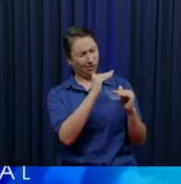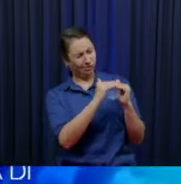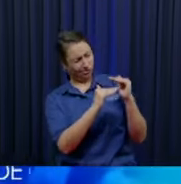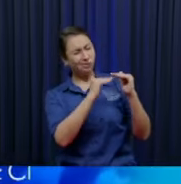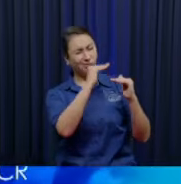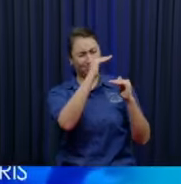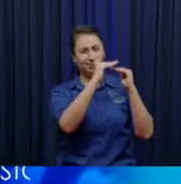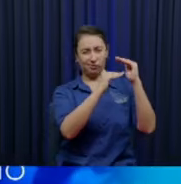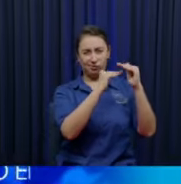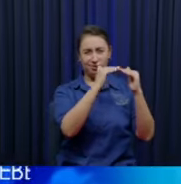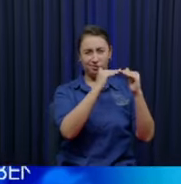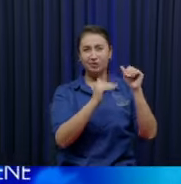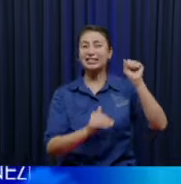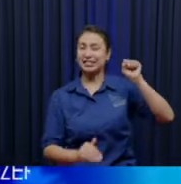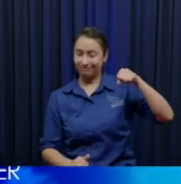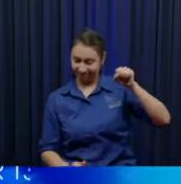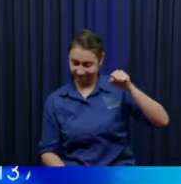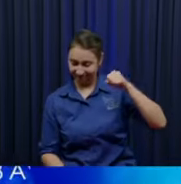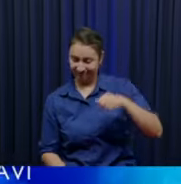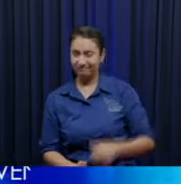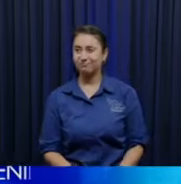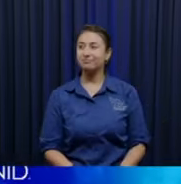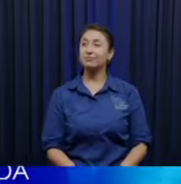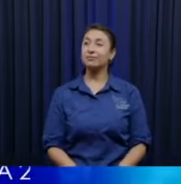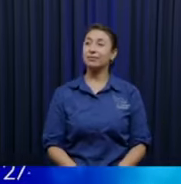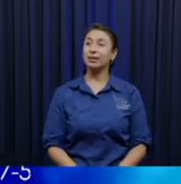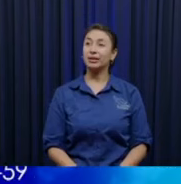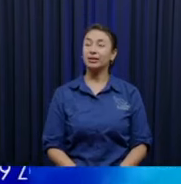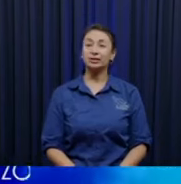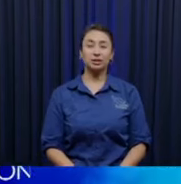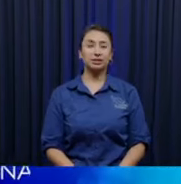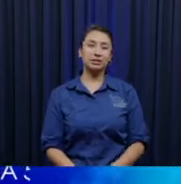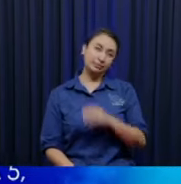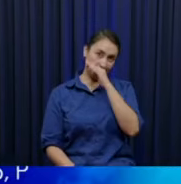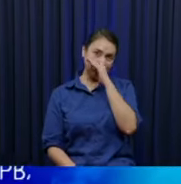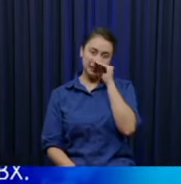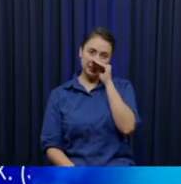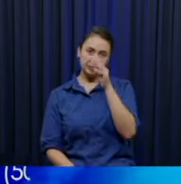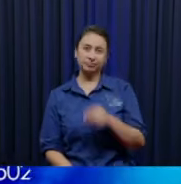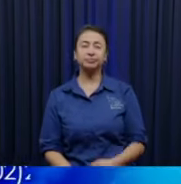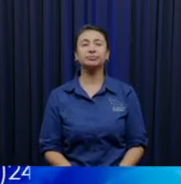Amén. Bueno, ahí vamos a entrar ahorita. Entonces, estas son herramientas